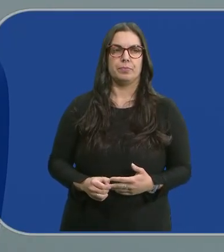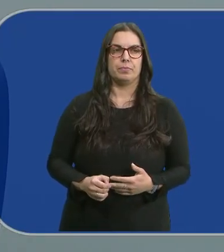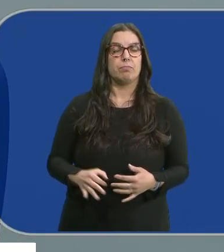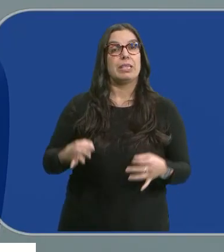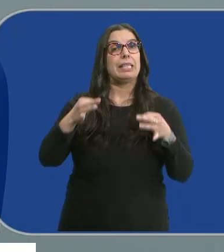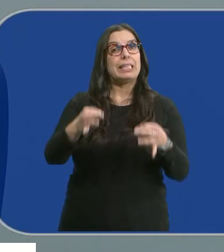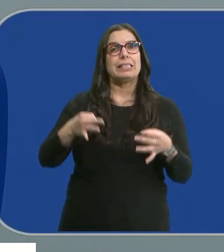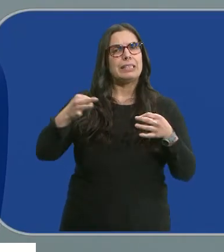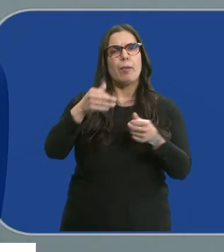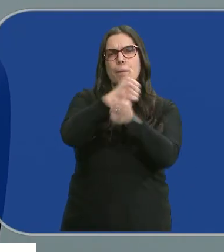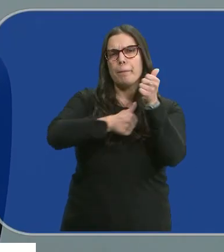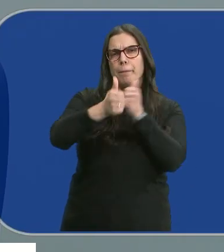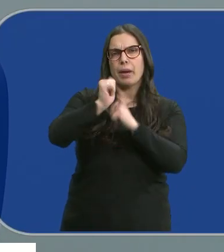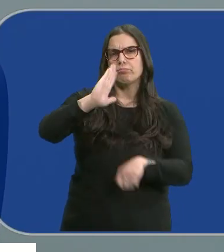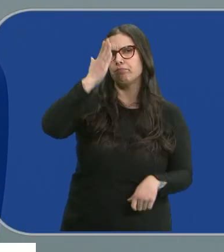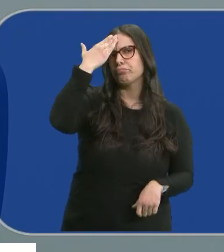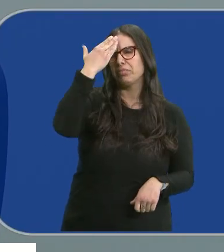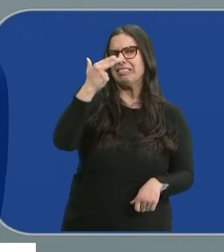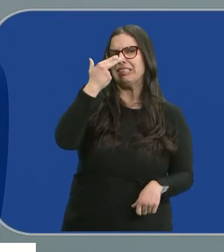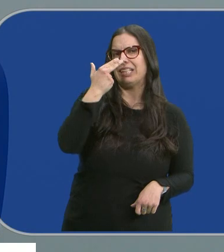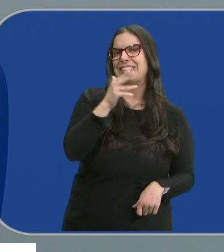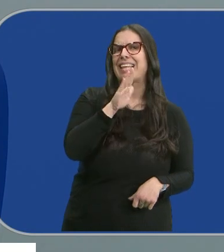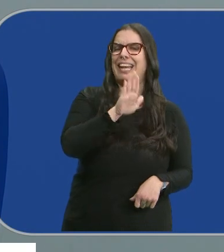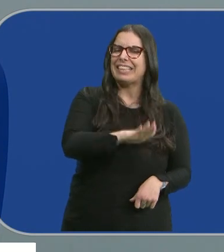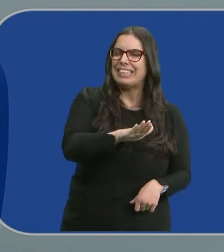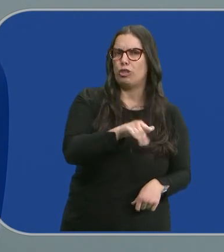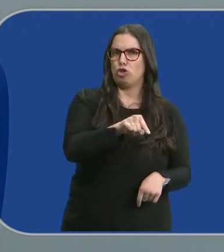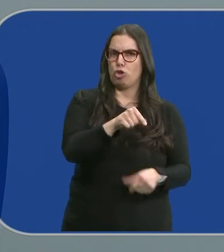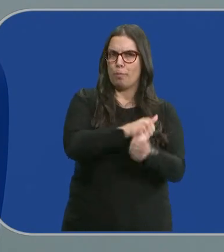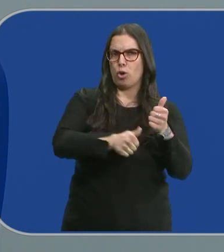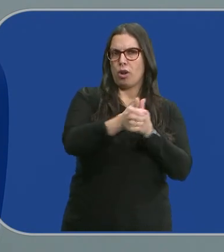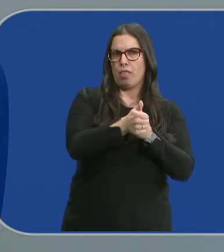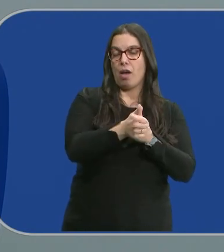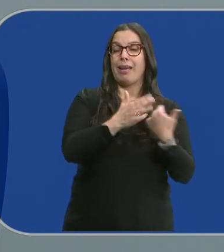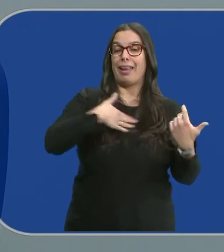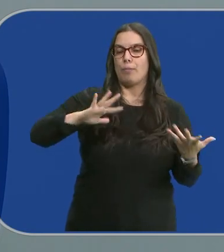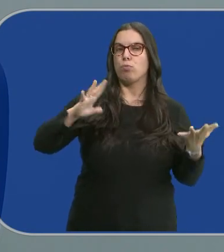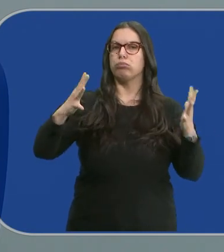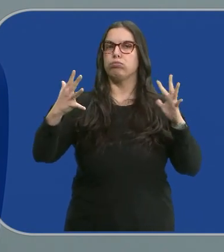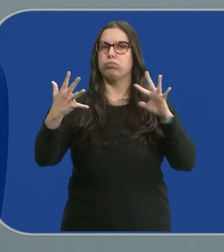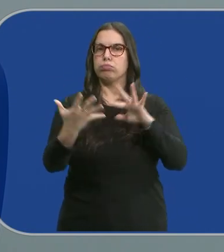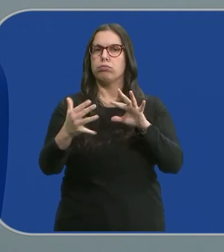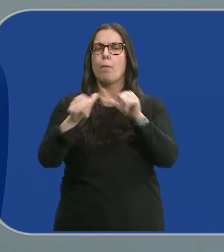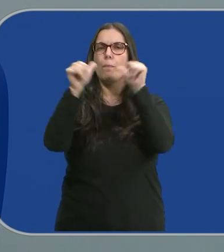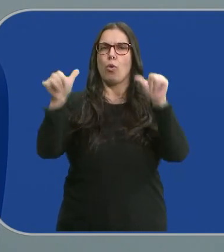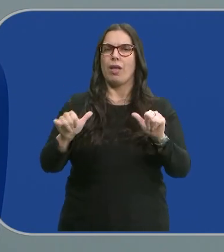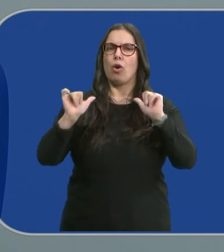Siempre pensando en el interés del menor, avanzar hacia un modelo más